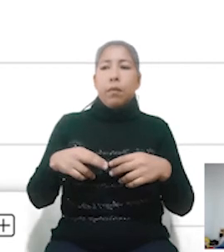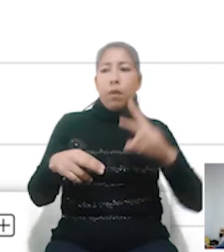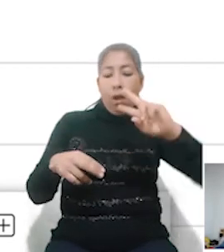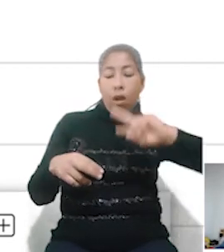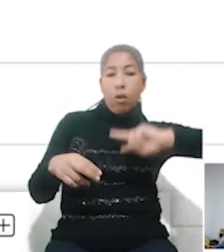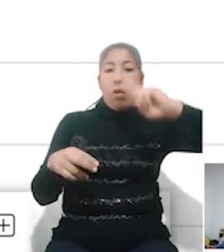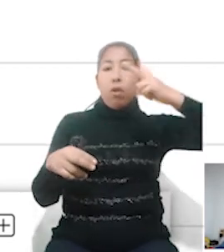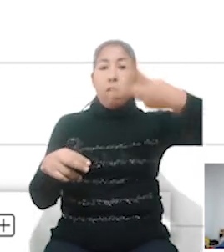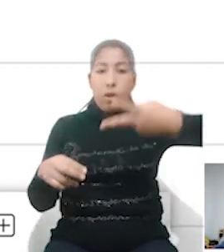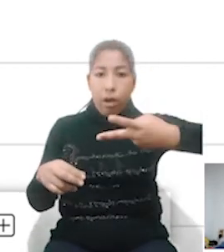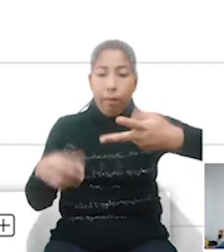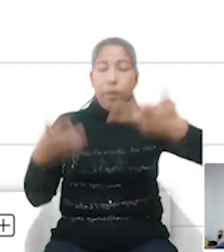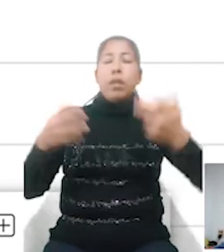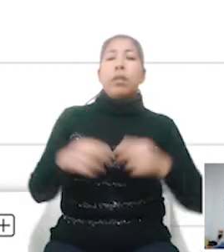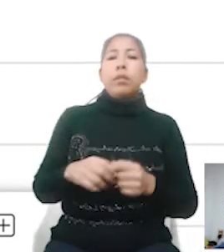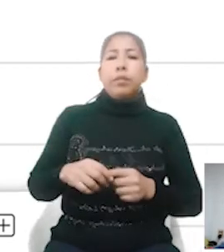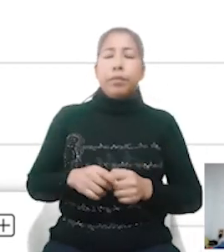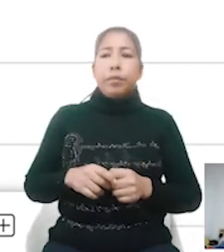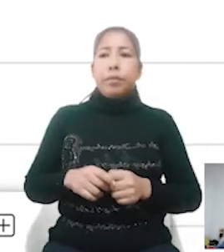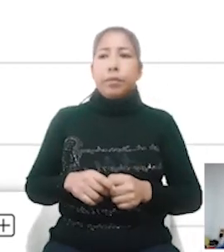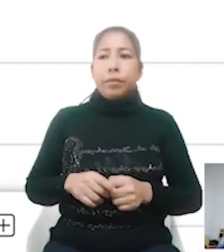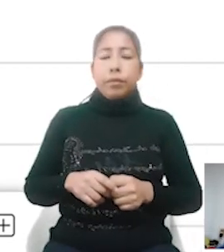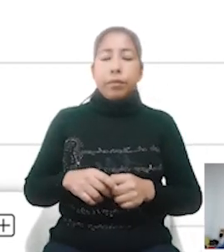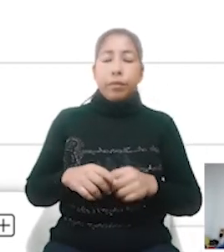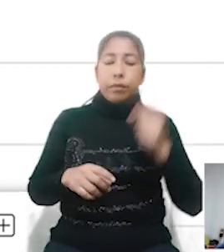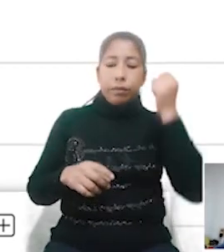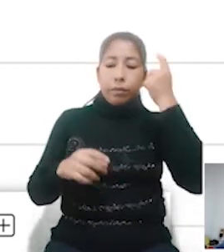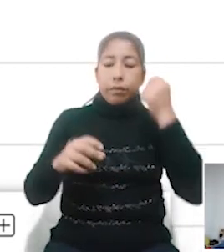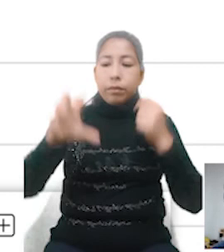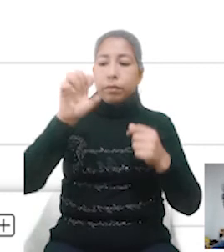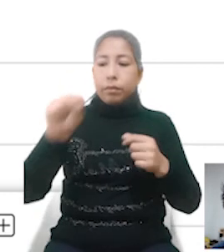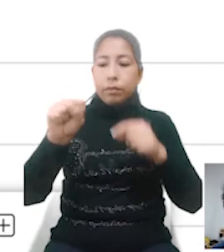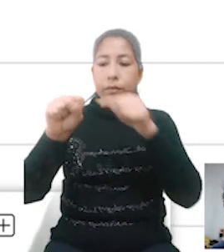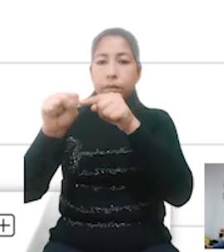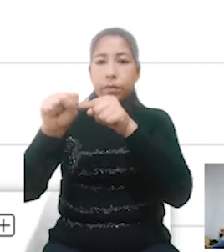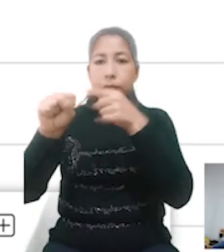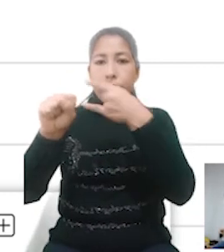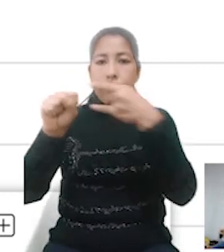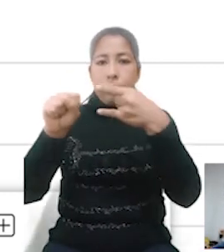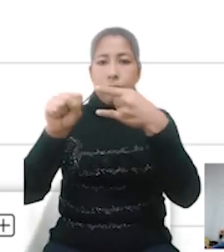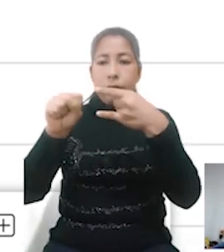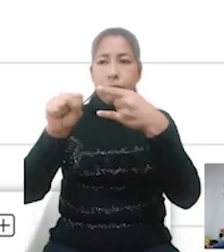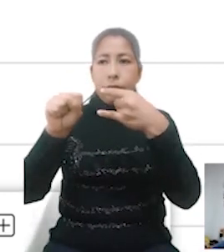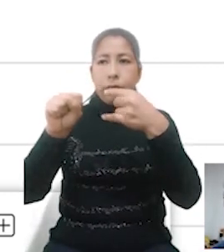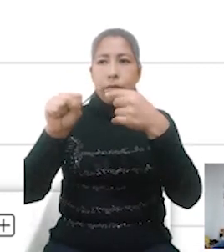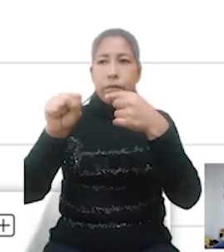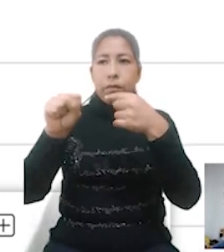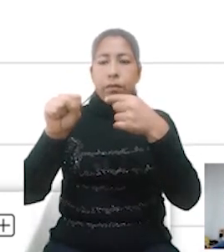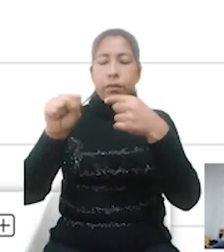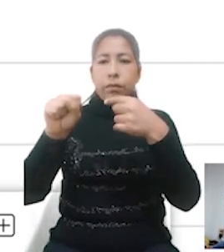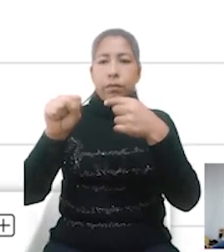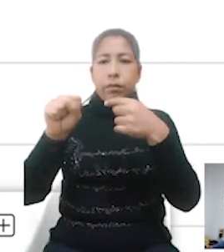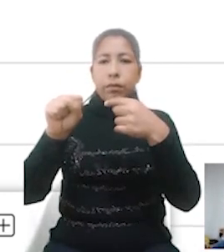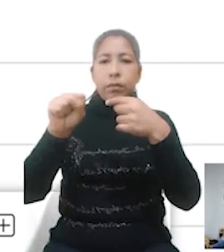tenemos ángulo central en radianes, también lo tenemos, 21 pi radianes. Entonces anotamos que nuestra longitud de